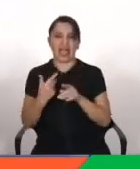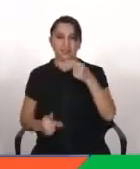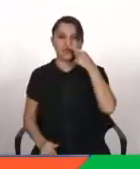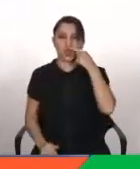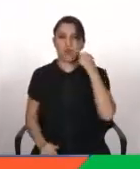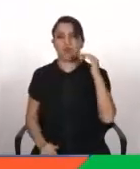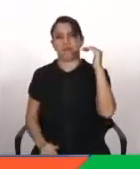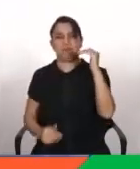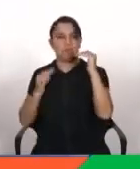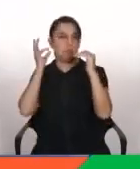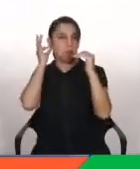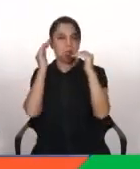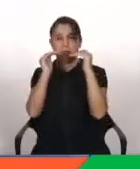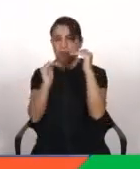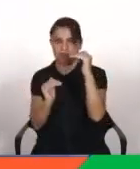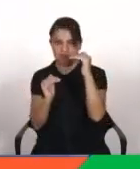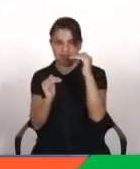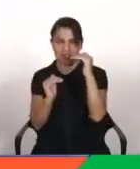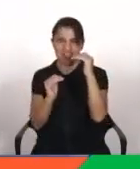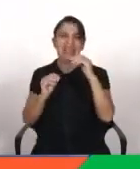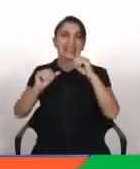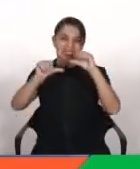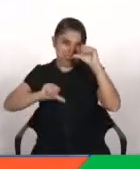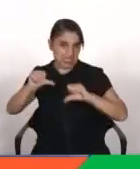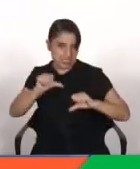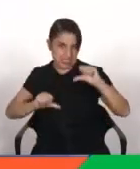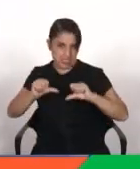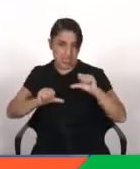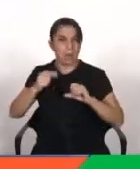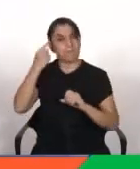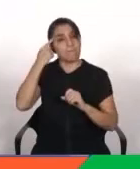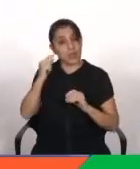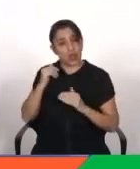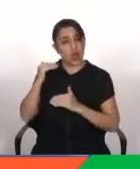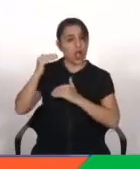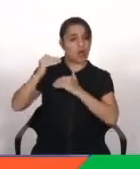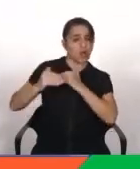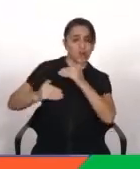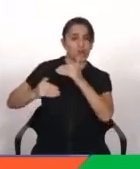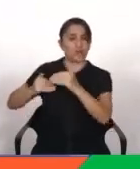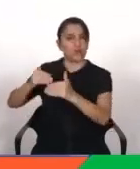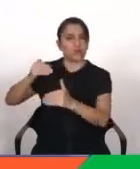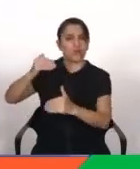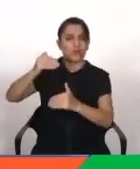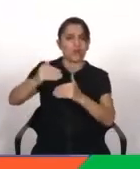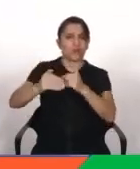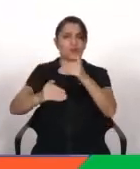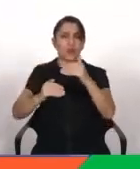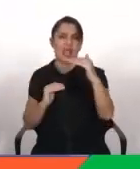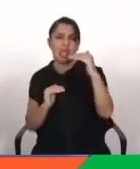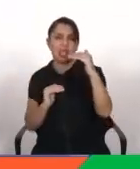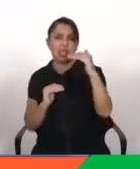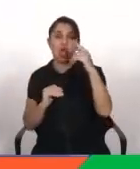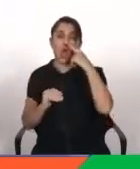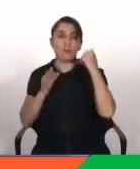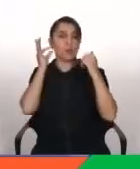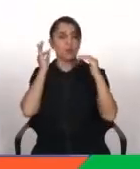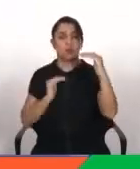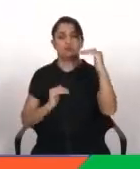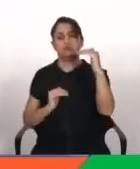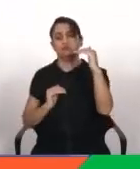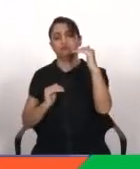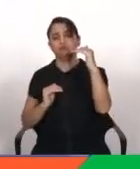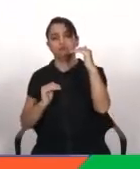pero también lo positivo es que se muestra que a través de los años esta brecha ha empezado ya a disminuir un poco. Así